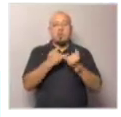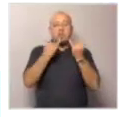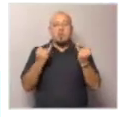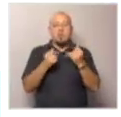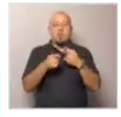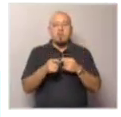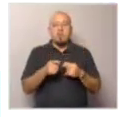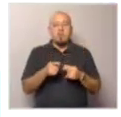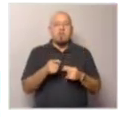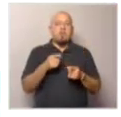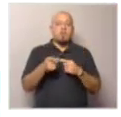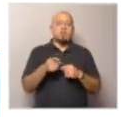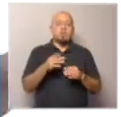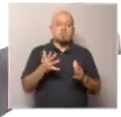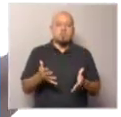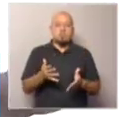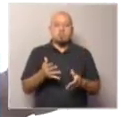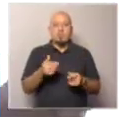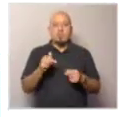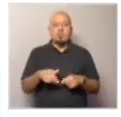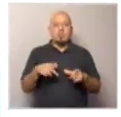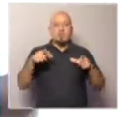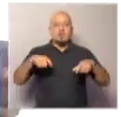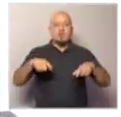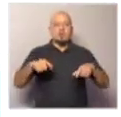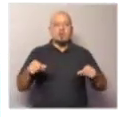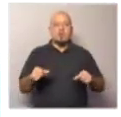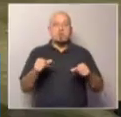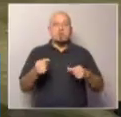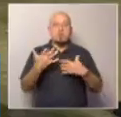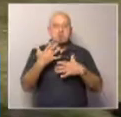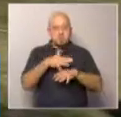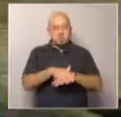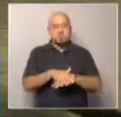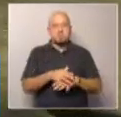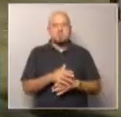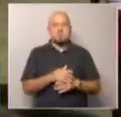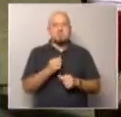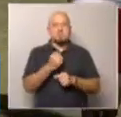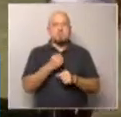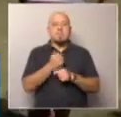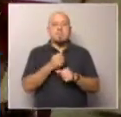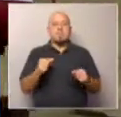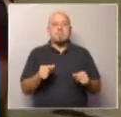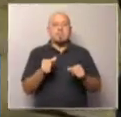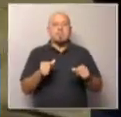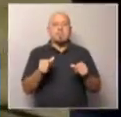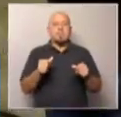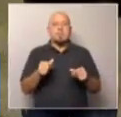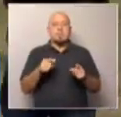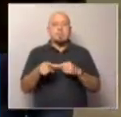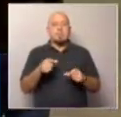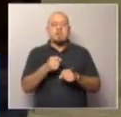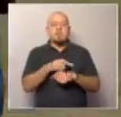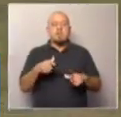día a día también, que es lo más importante. Y esta cancha es lo que hace que ellos se unan. El trabajo que se hará en la zona, básicamente la